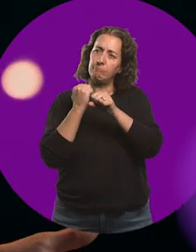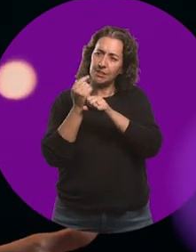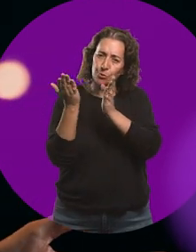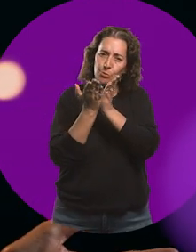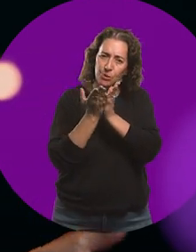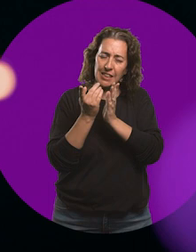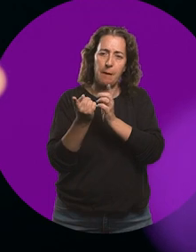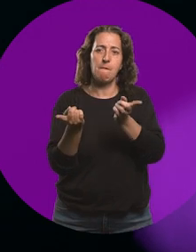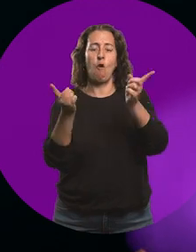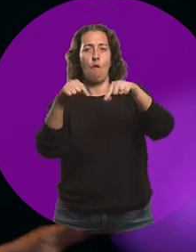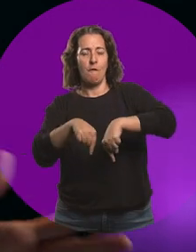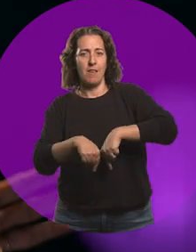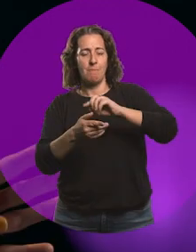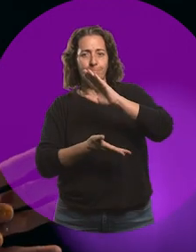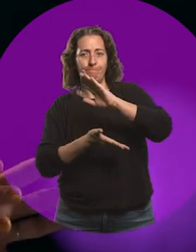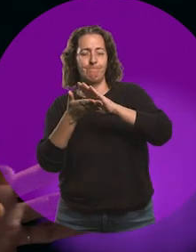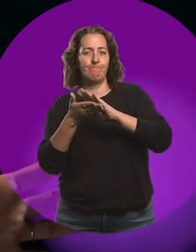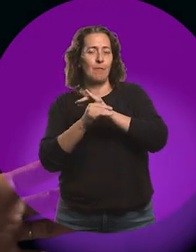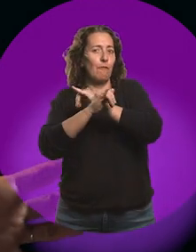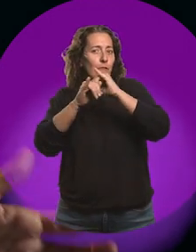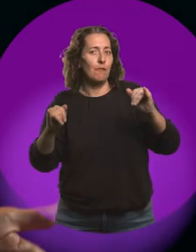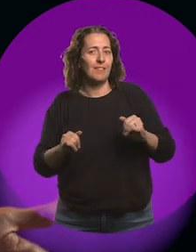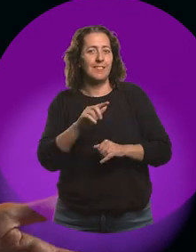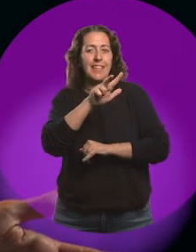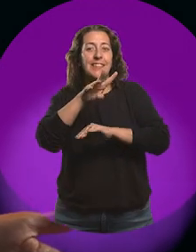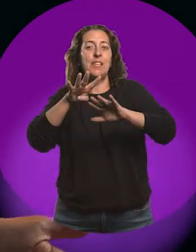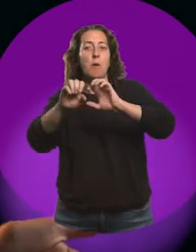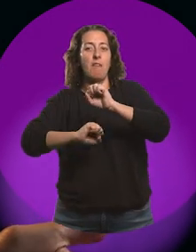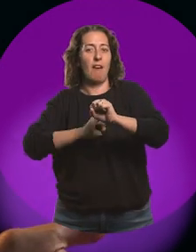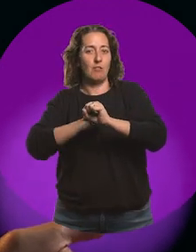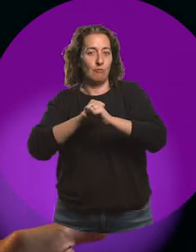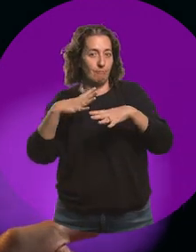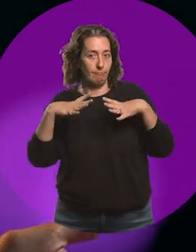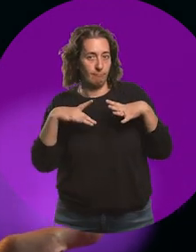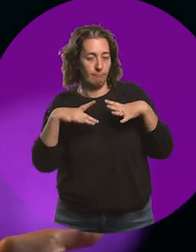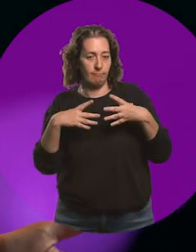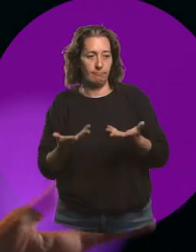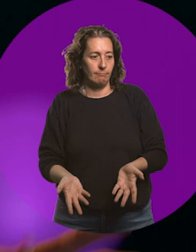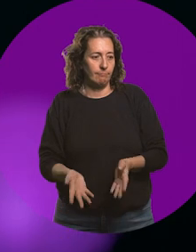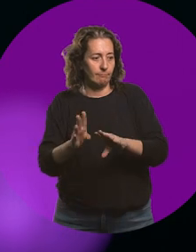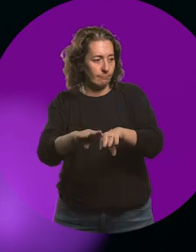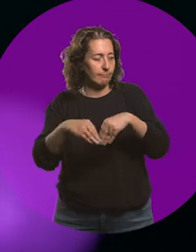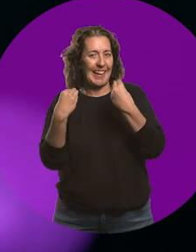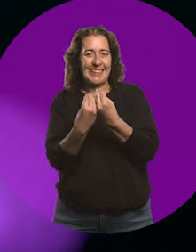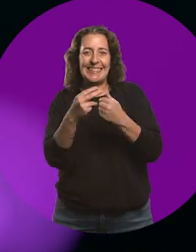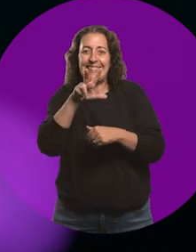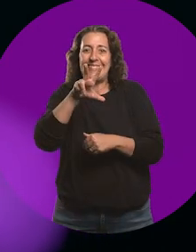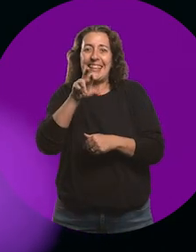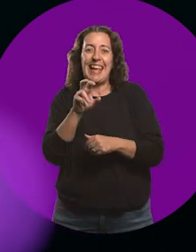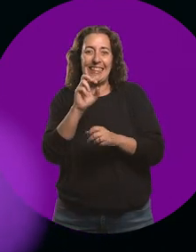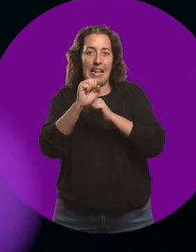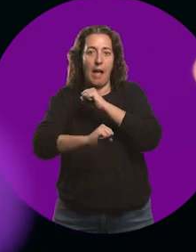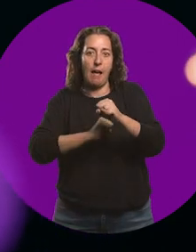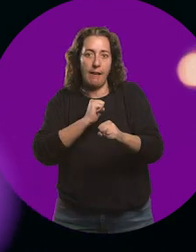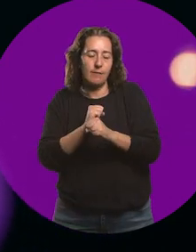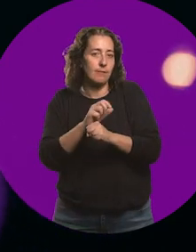retiré a los 39 años. O sea, hasta mis 39 años. Fueron 30 años, ¿no? Más, treinta